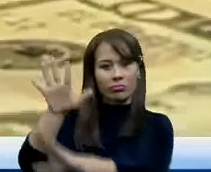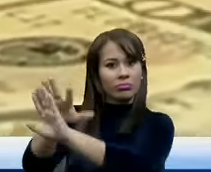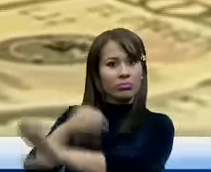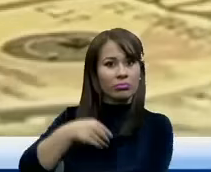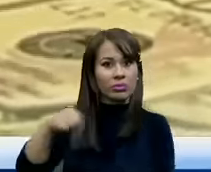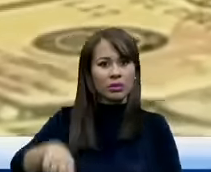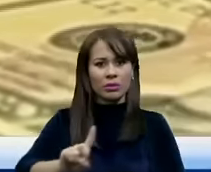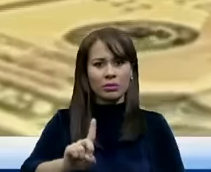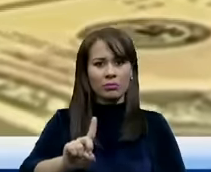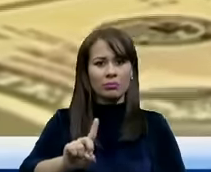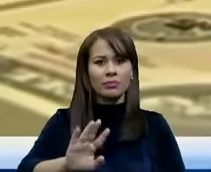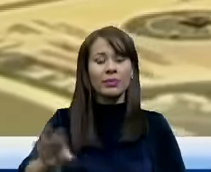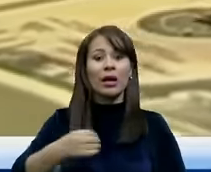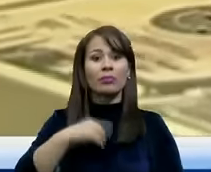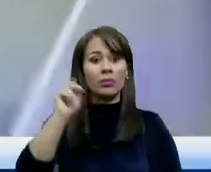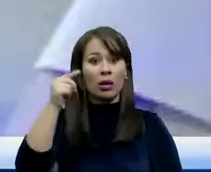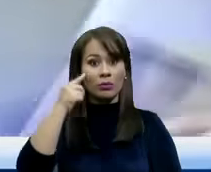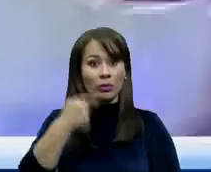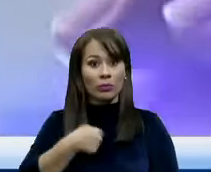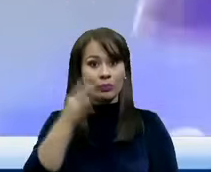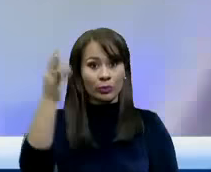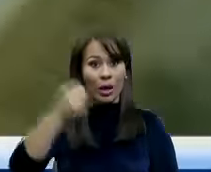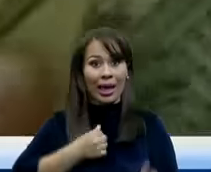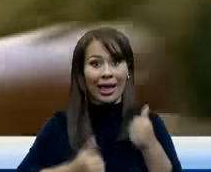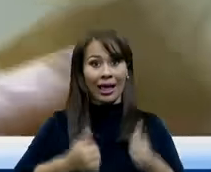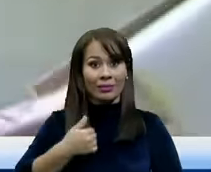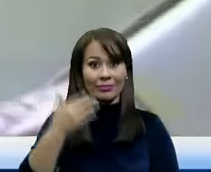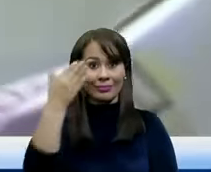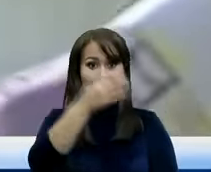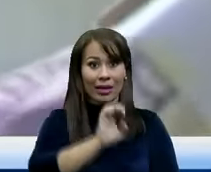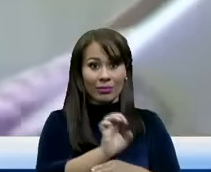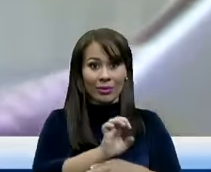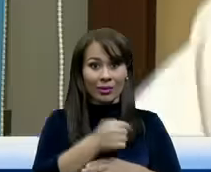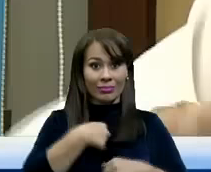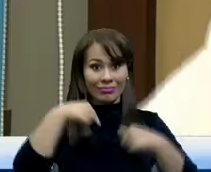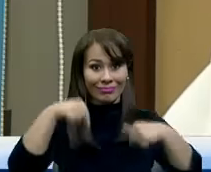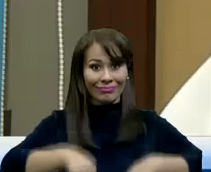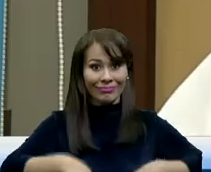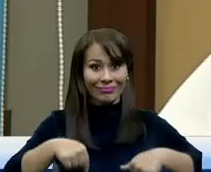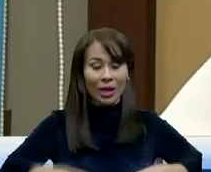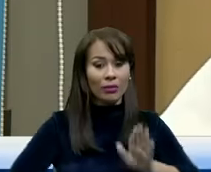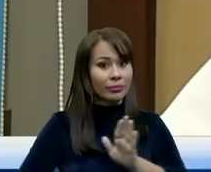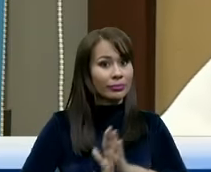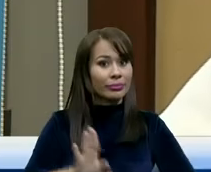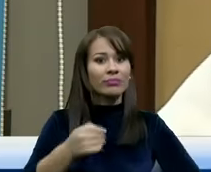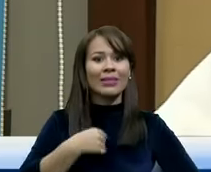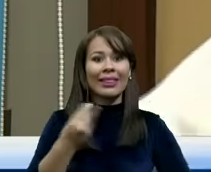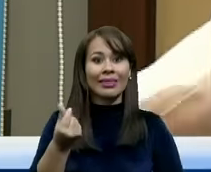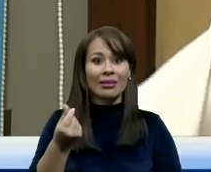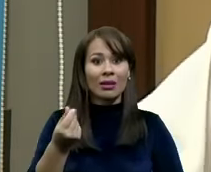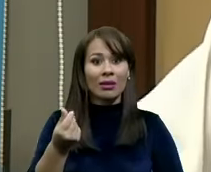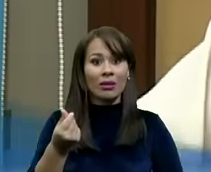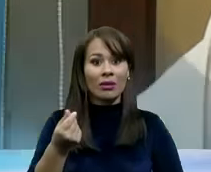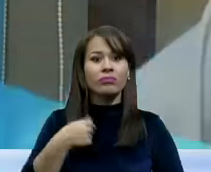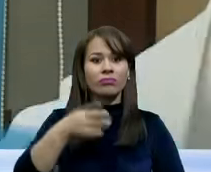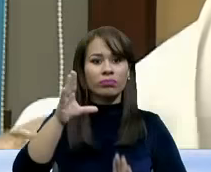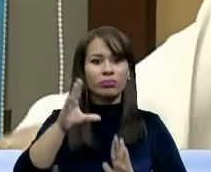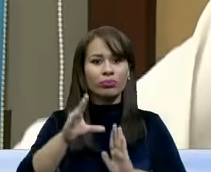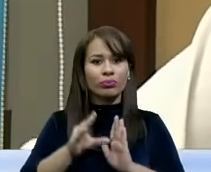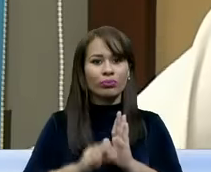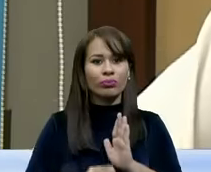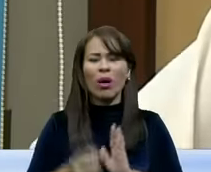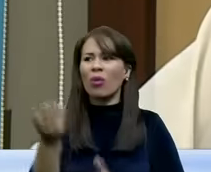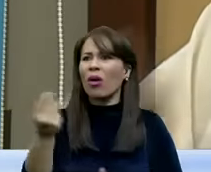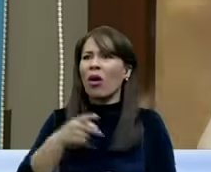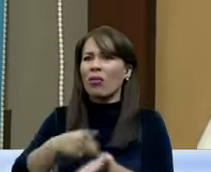gobierno aplicarán fórmulas que ayuden a los ecuatorianos a recuperarse de la crisis económica. Bajar los costos de producción a través de impuestos